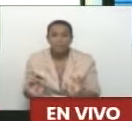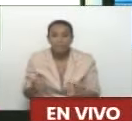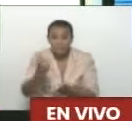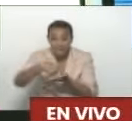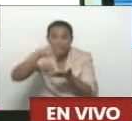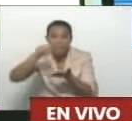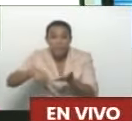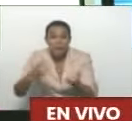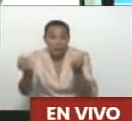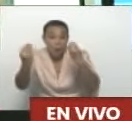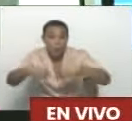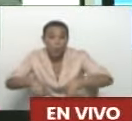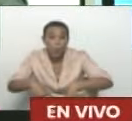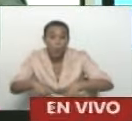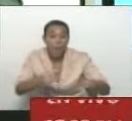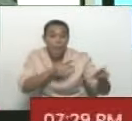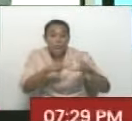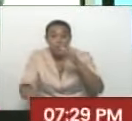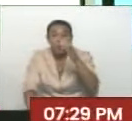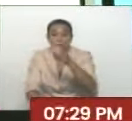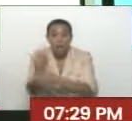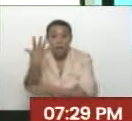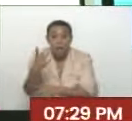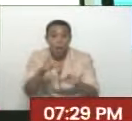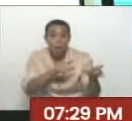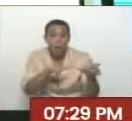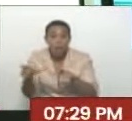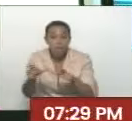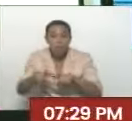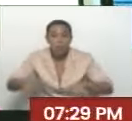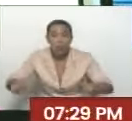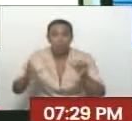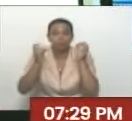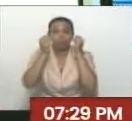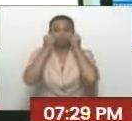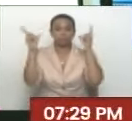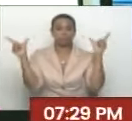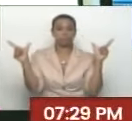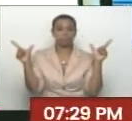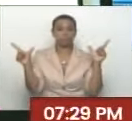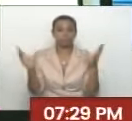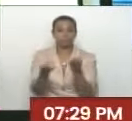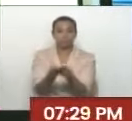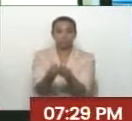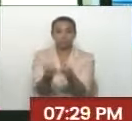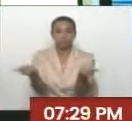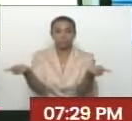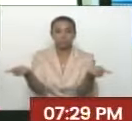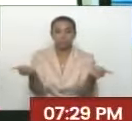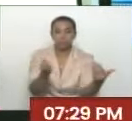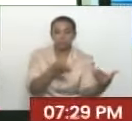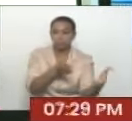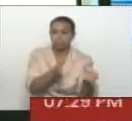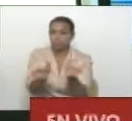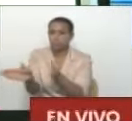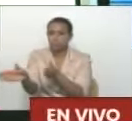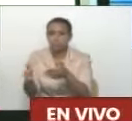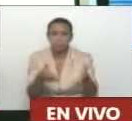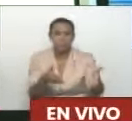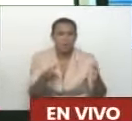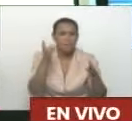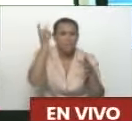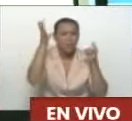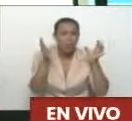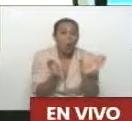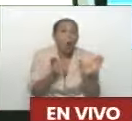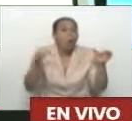firmó, se instaló y de repente esa oficina se desvió de